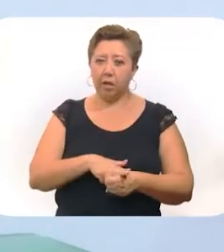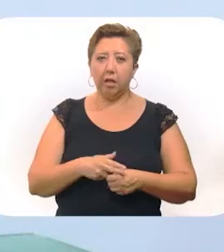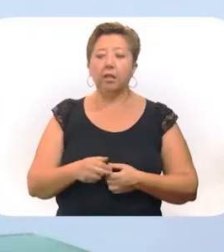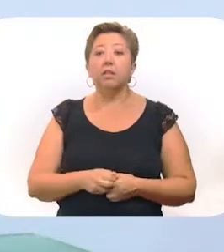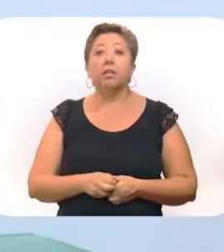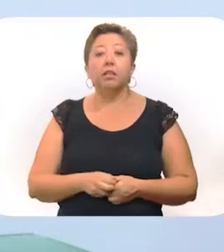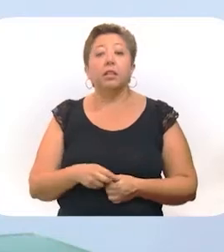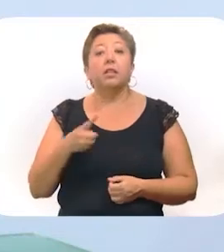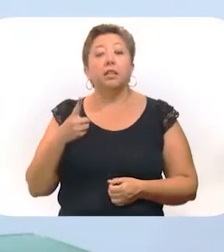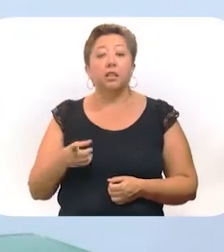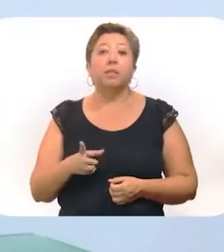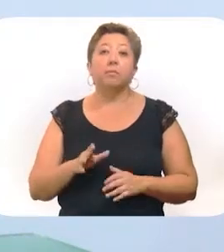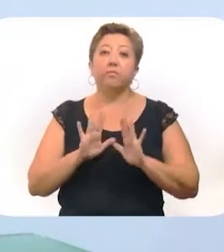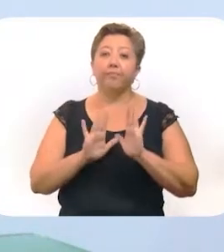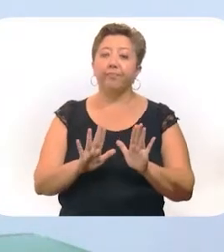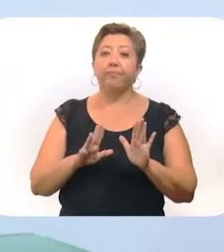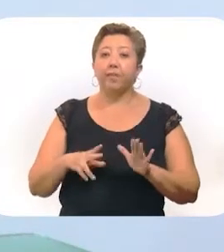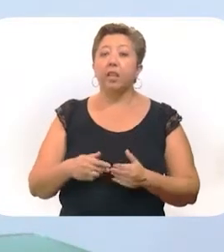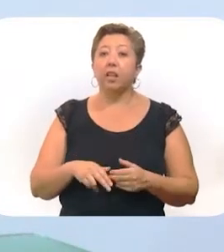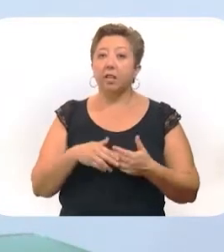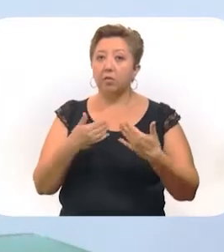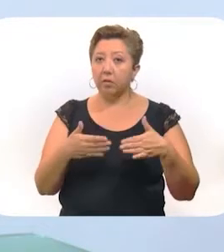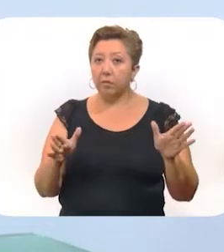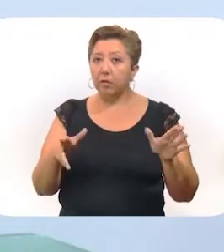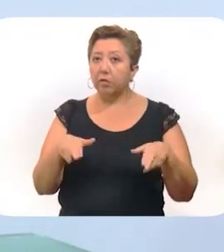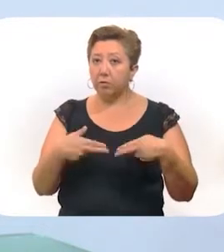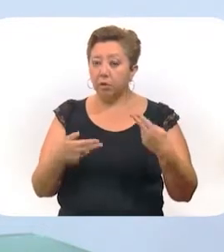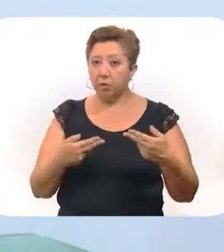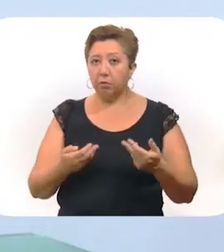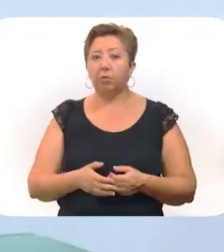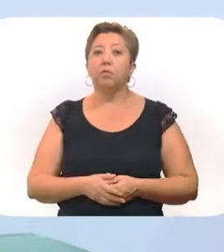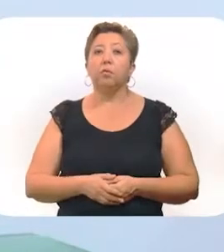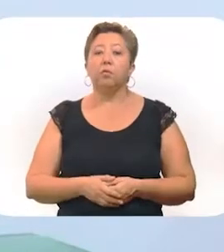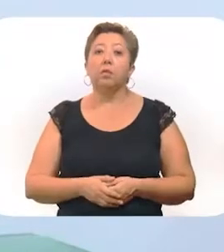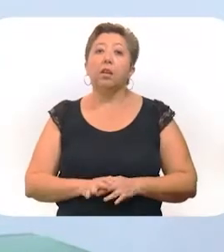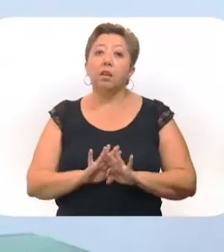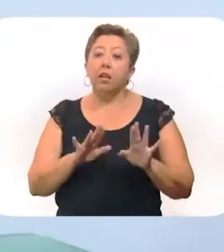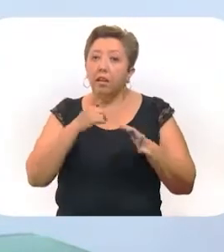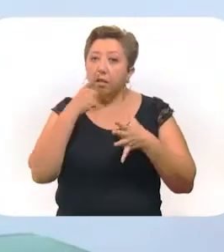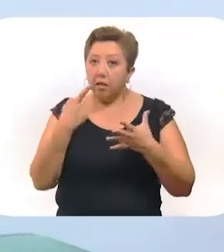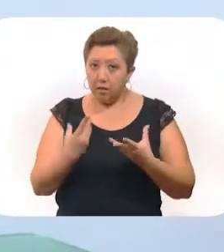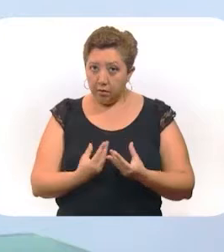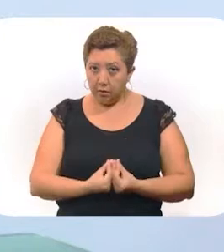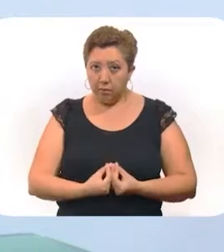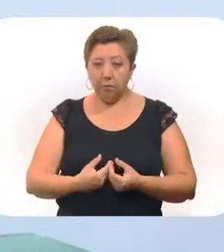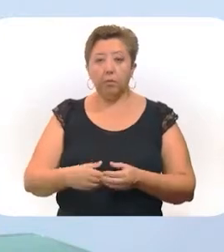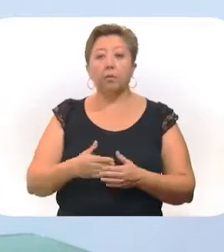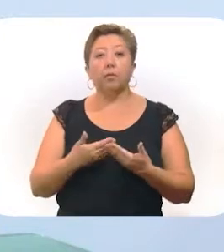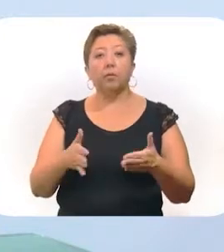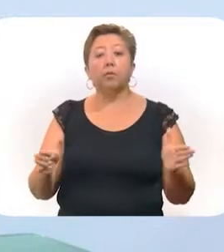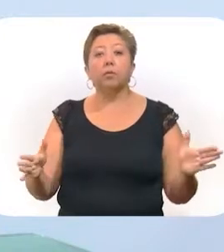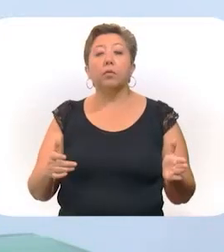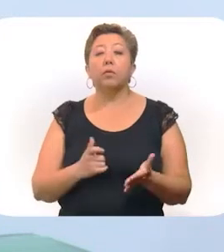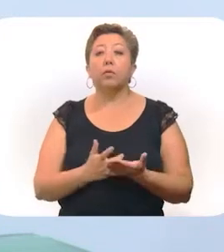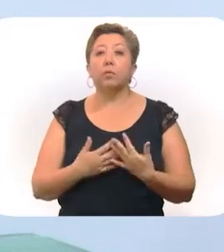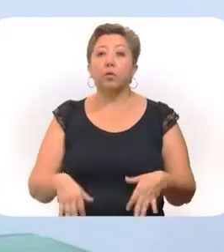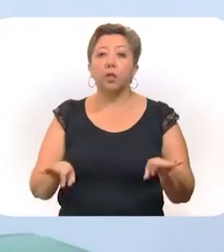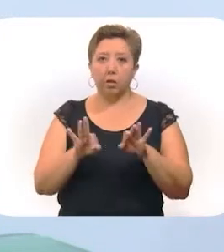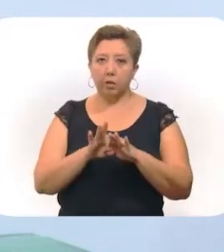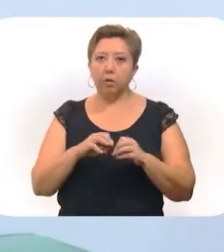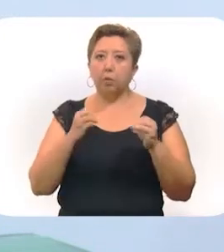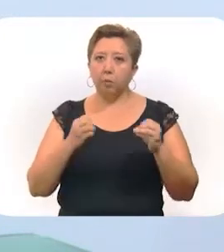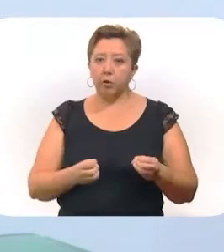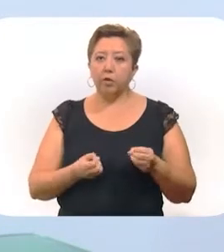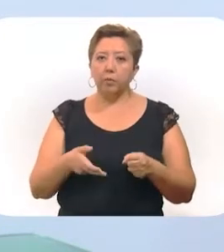hospitalaria e interrumpir el proceso de reactivación económica. Como hemos señalado, en la reapertura económica, los datos más importantes